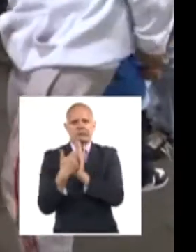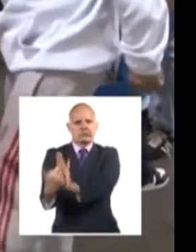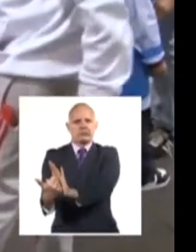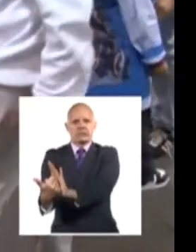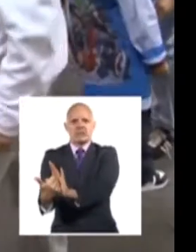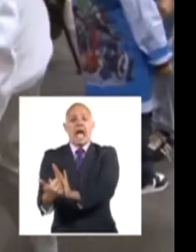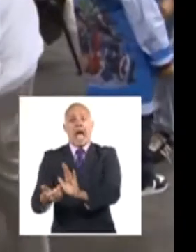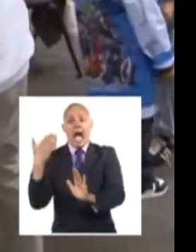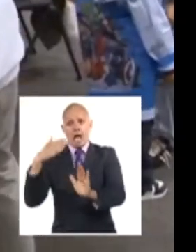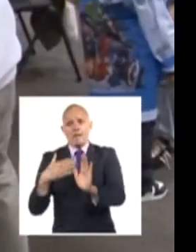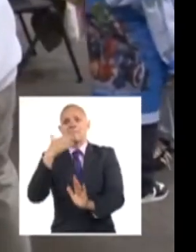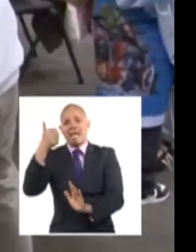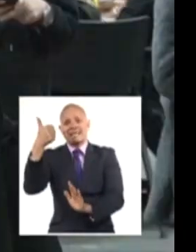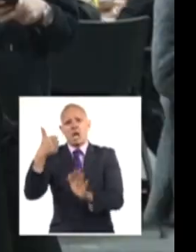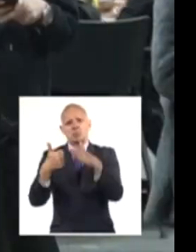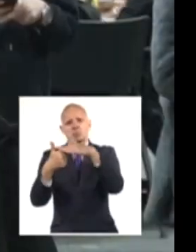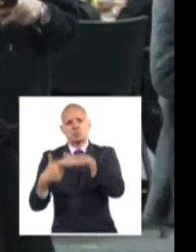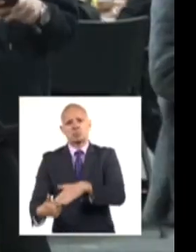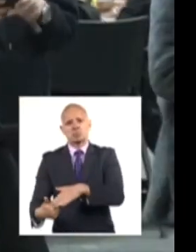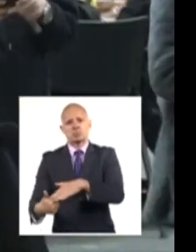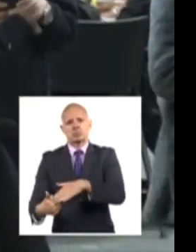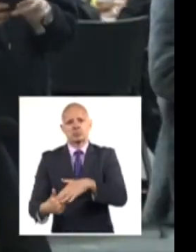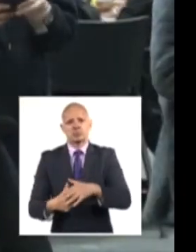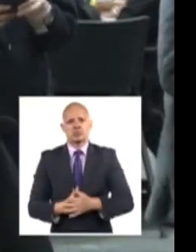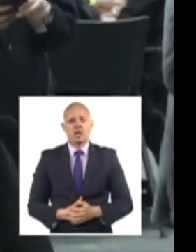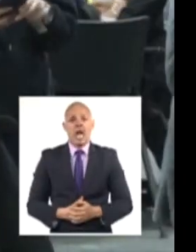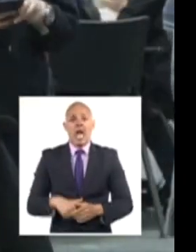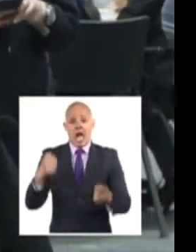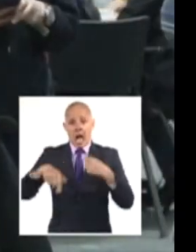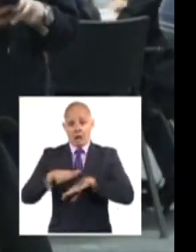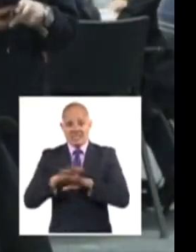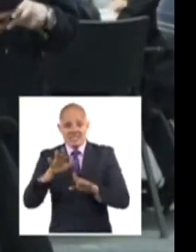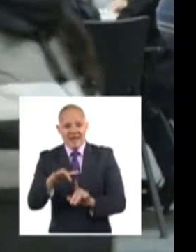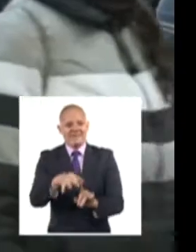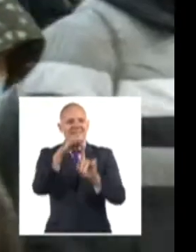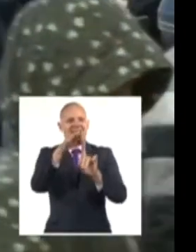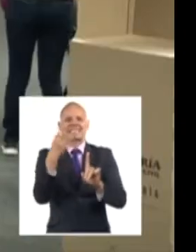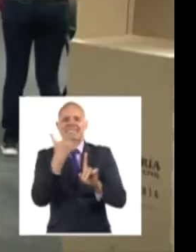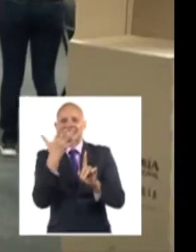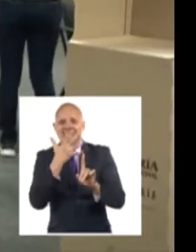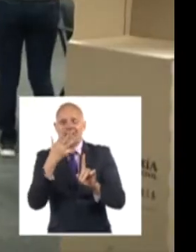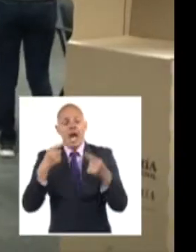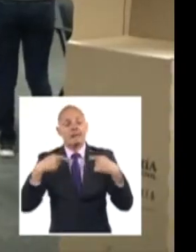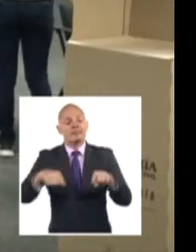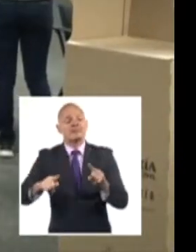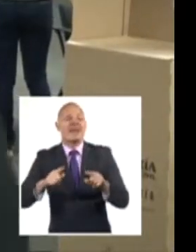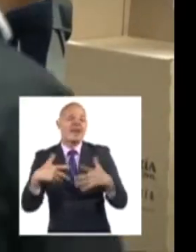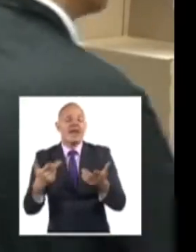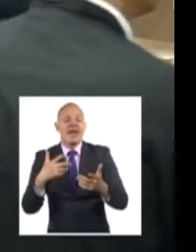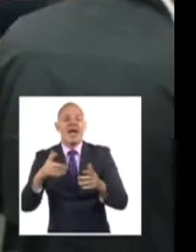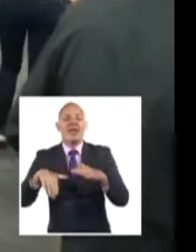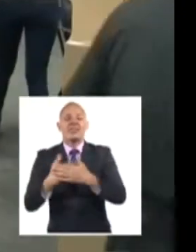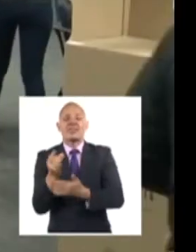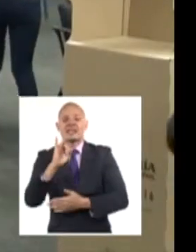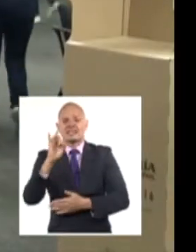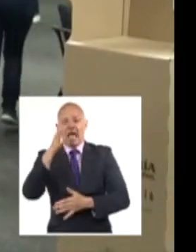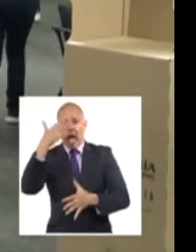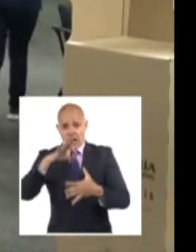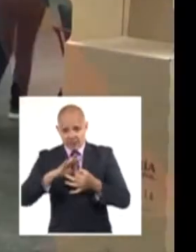disputa por la presidencia quien resulte elegido relevará el 7 de agosto el actual mandatario iván duque